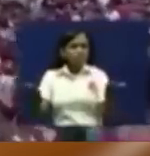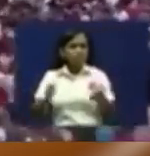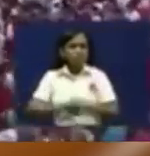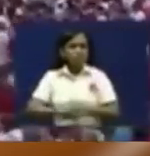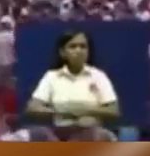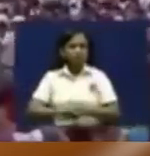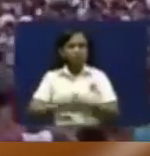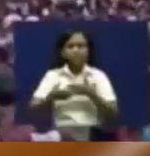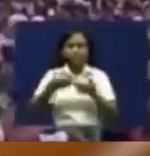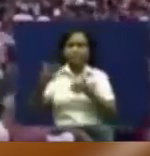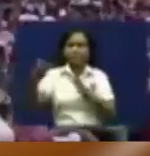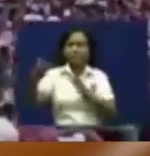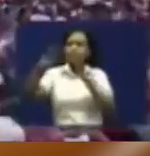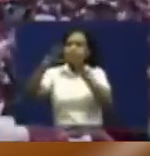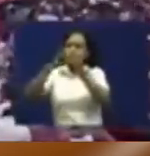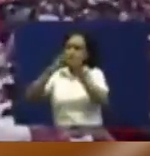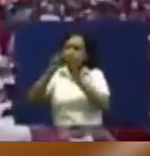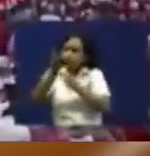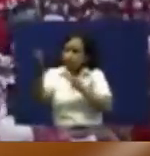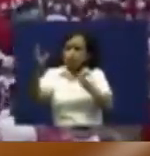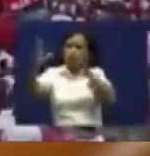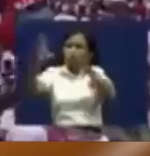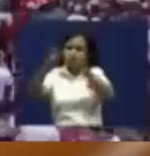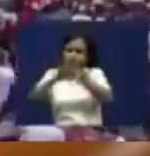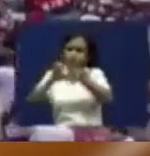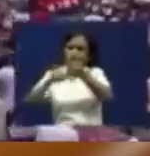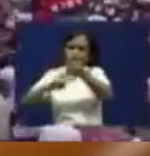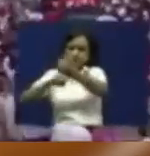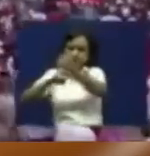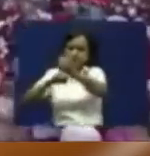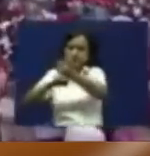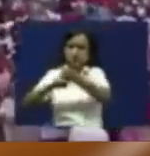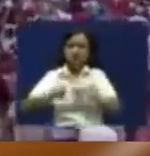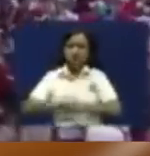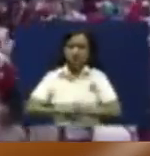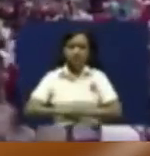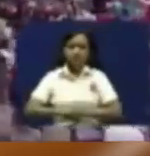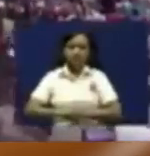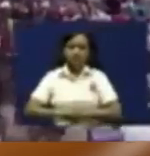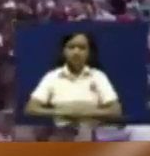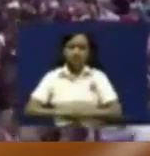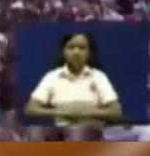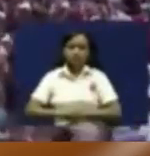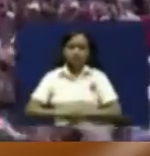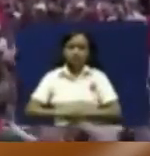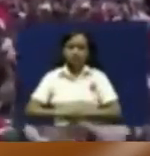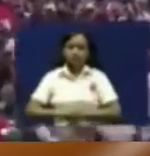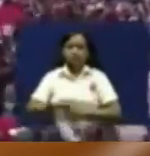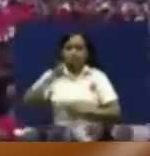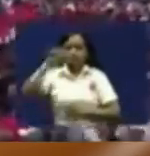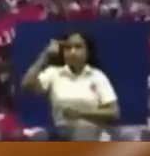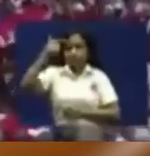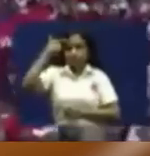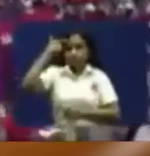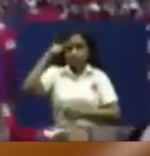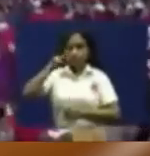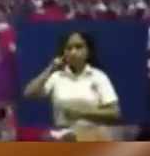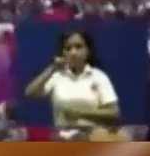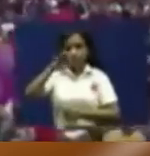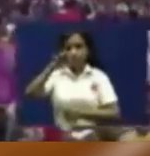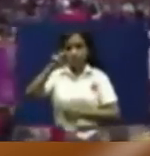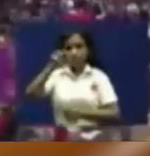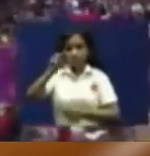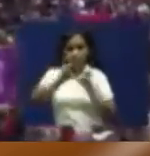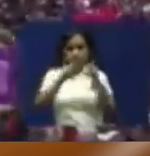ejecutivo del comité de relaciones exteriores del partido comunista de Vietnam Trump Loy delegados del salvadoreño